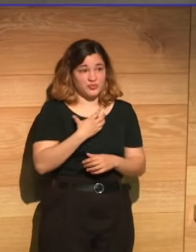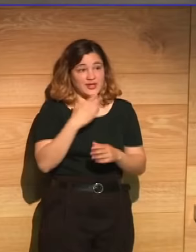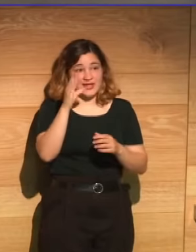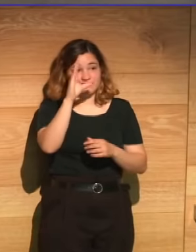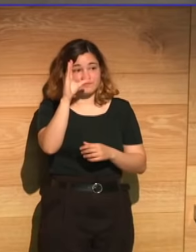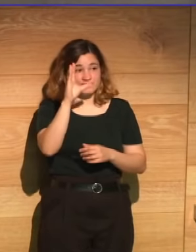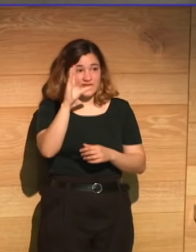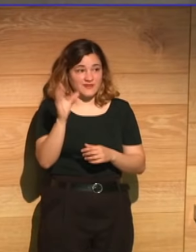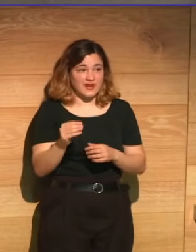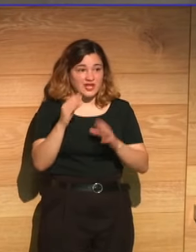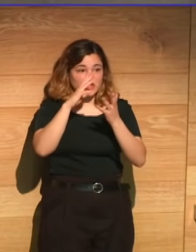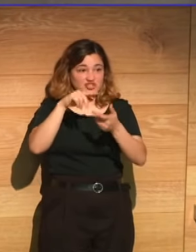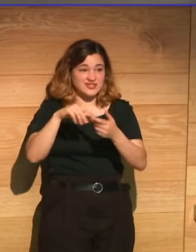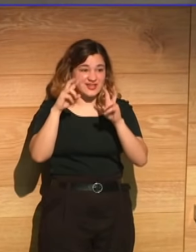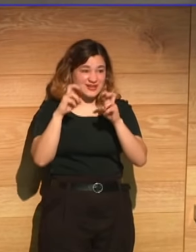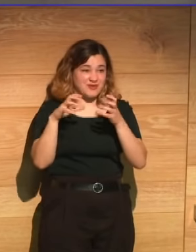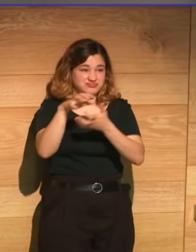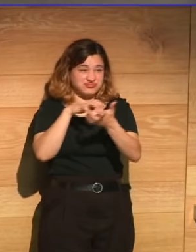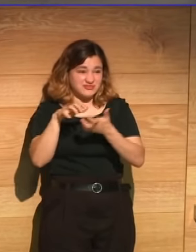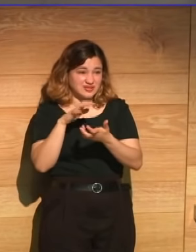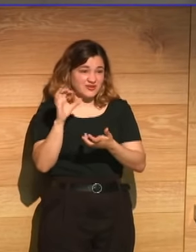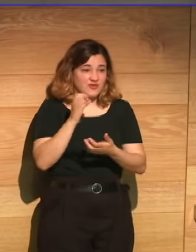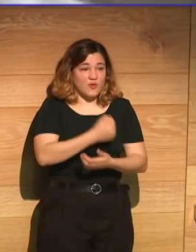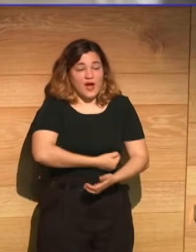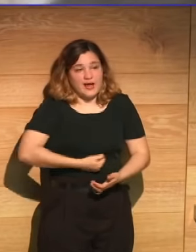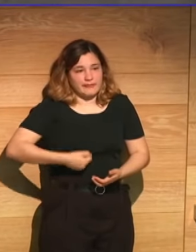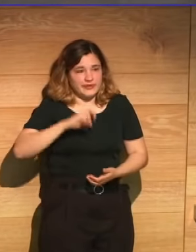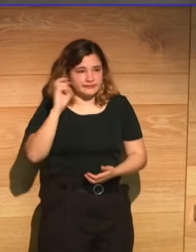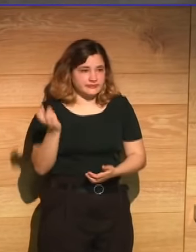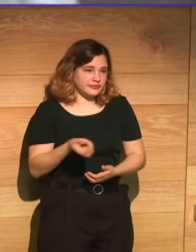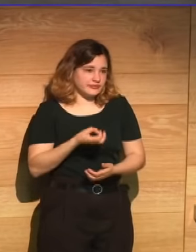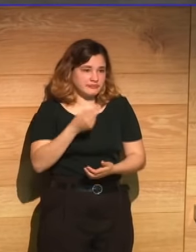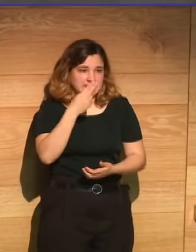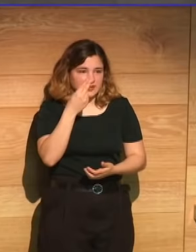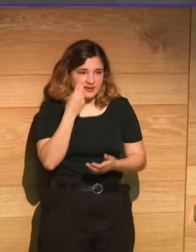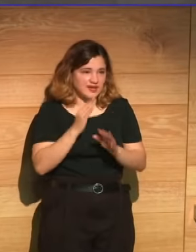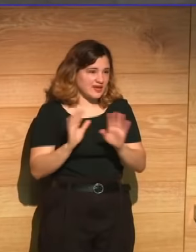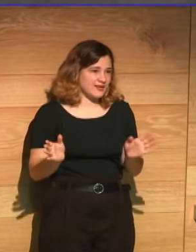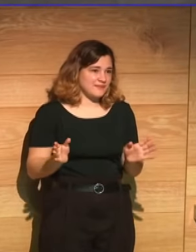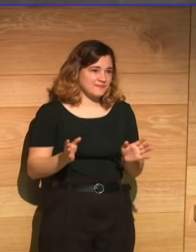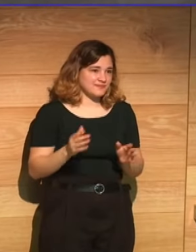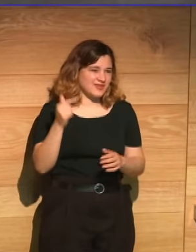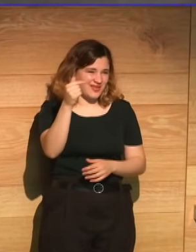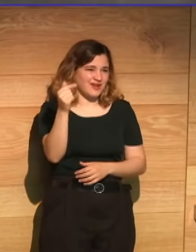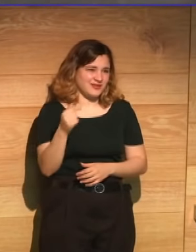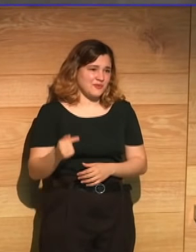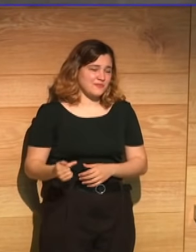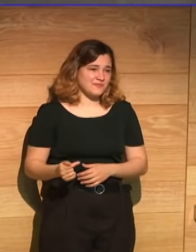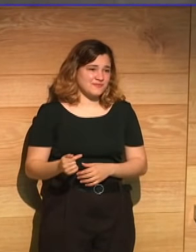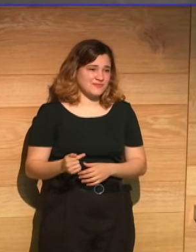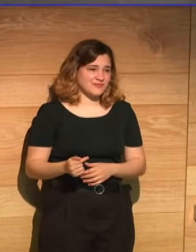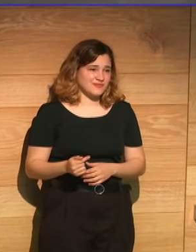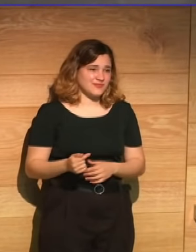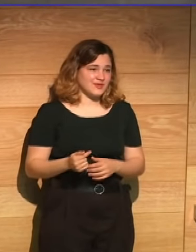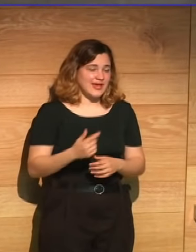con las catástrofes y con las, pues con las hambrunas y todo esto, que es siempre negativo. Muchísimas veces,